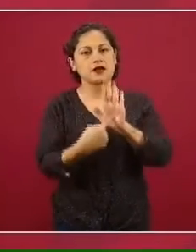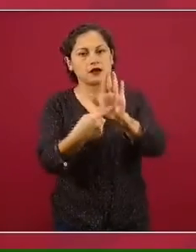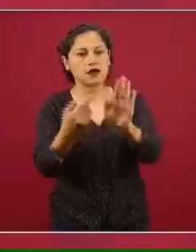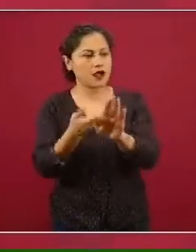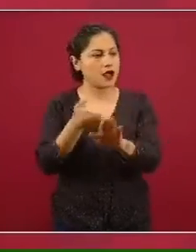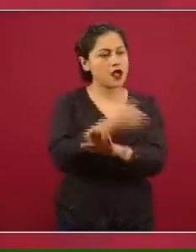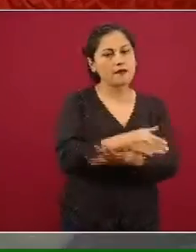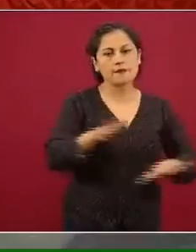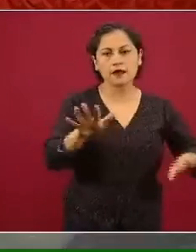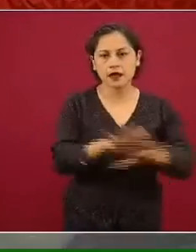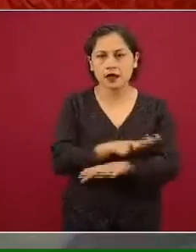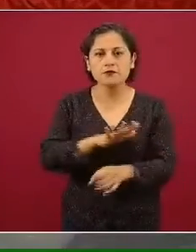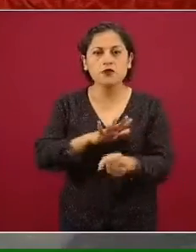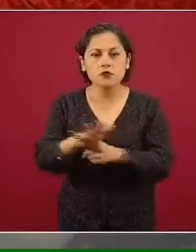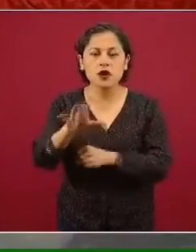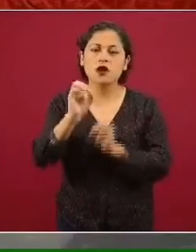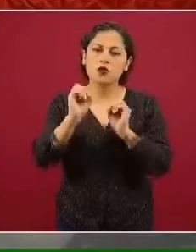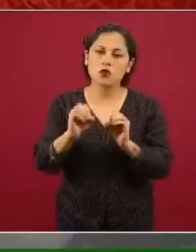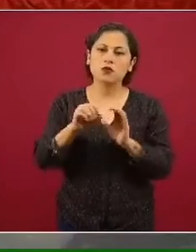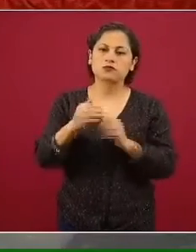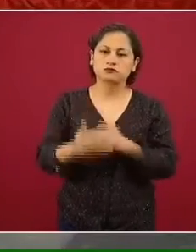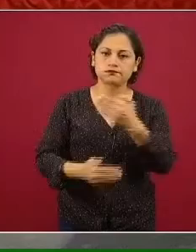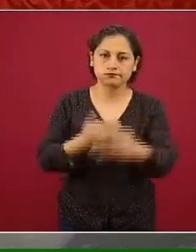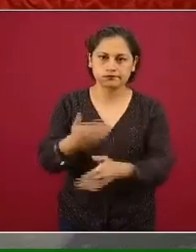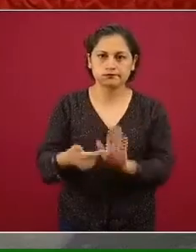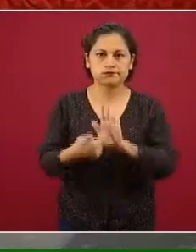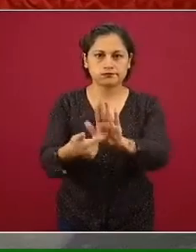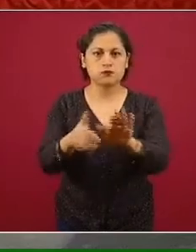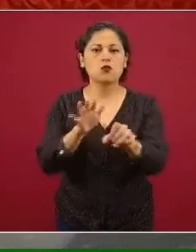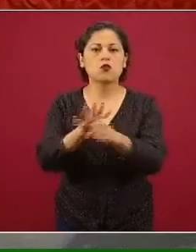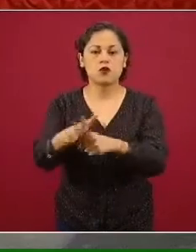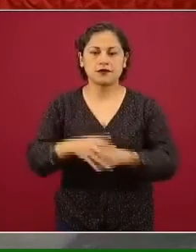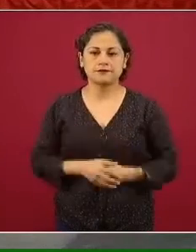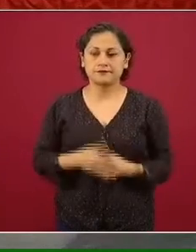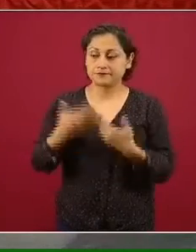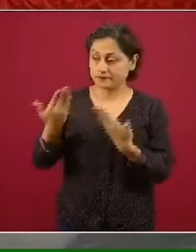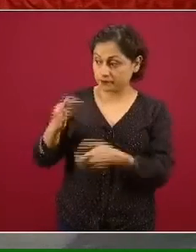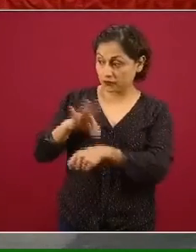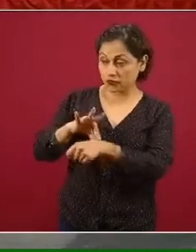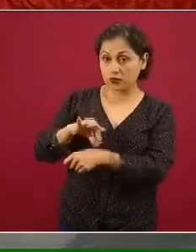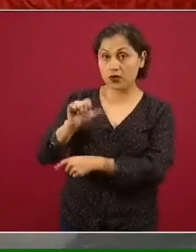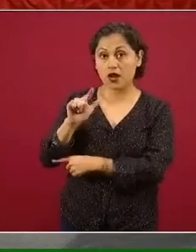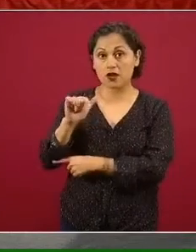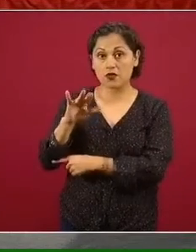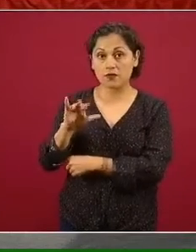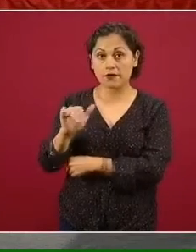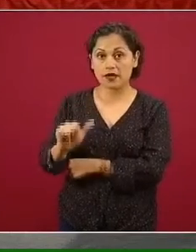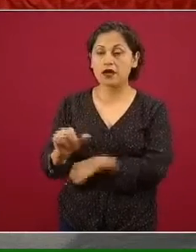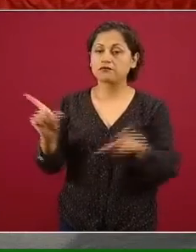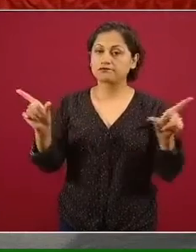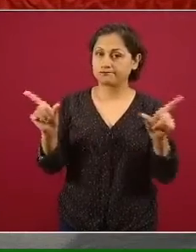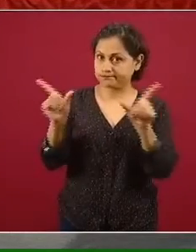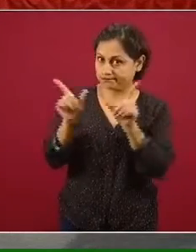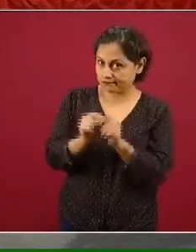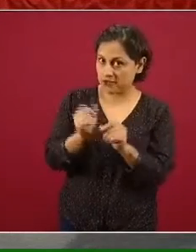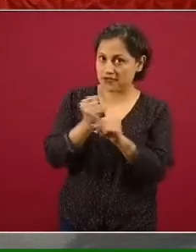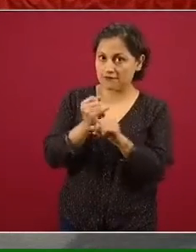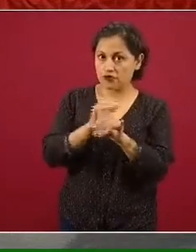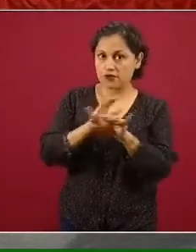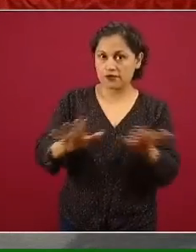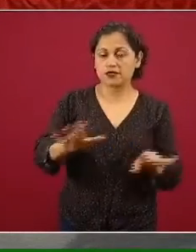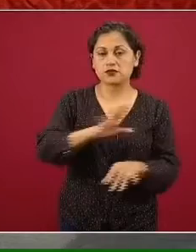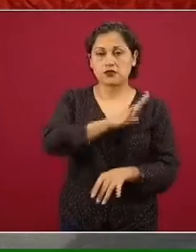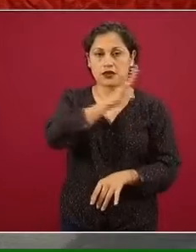recomendaciones vigentes. Bienvenida también, doctora de la Torre. Le pido entonces al doctor Alomía si de manera sintética presenta el informe